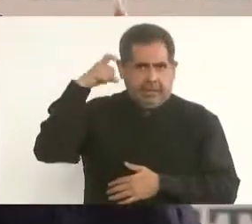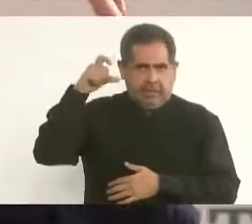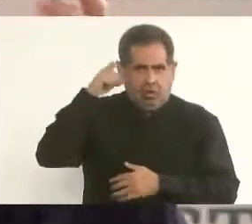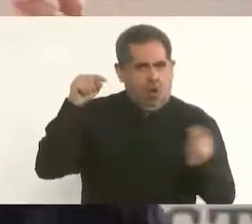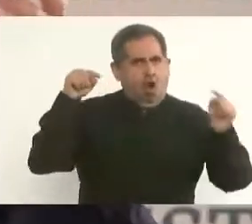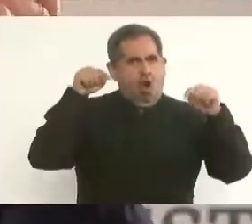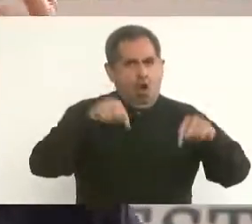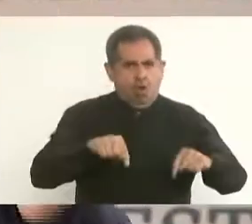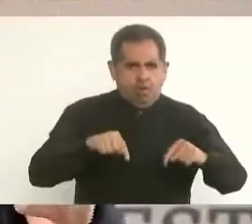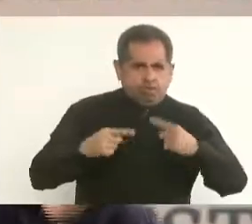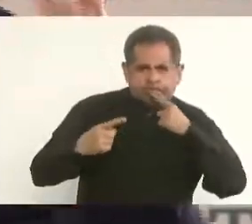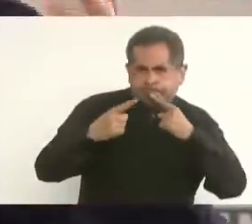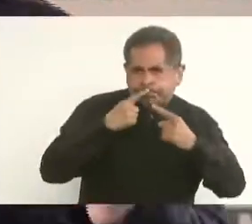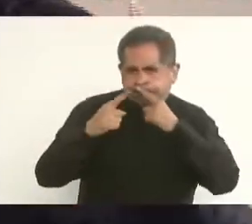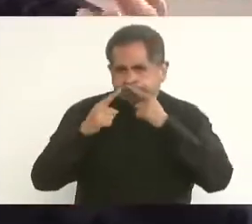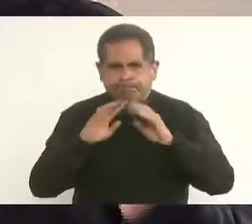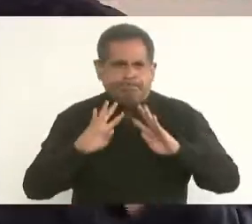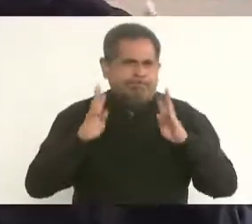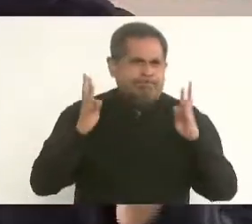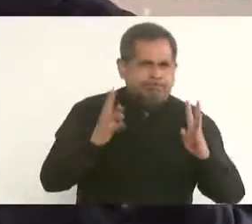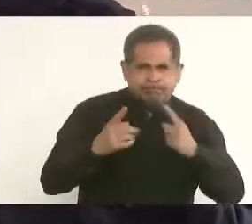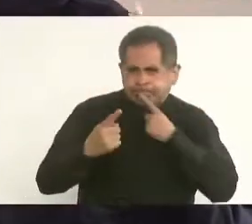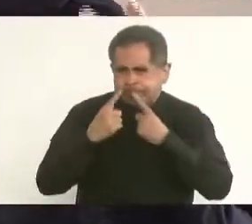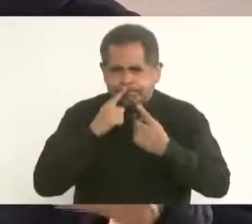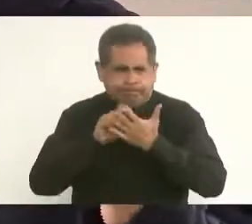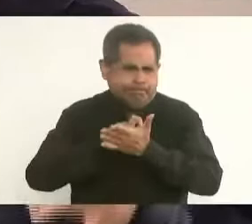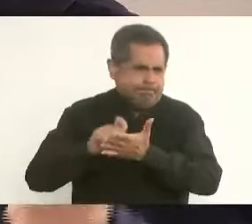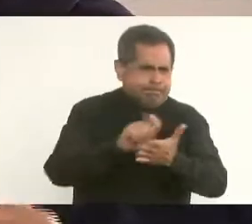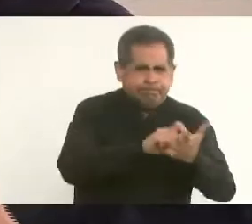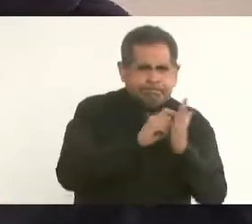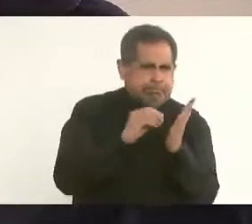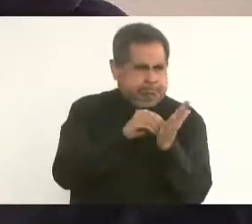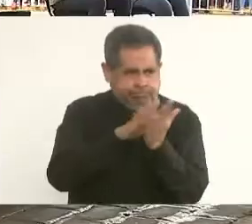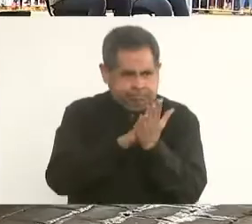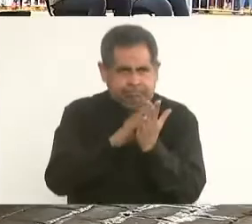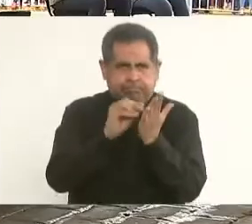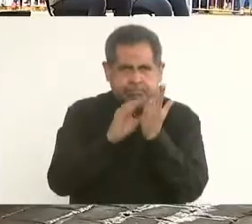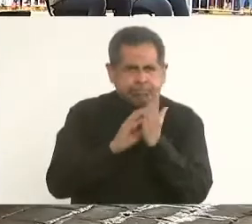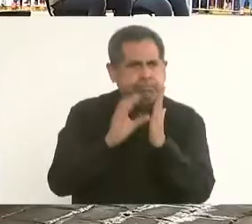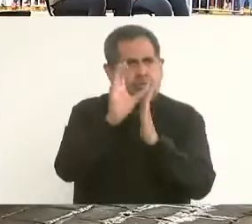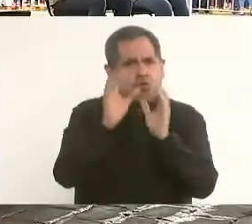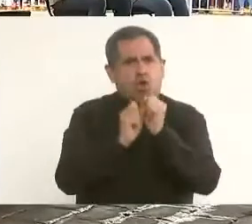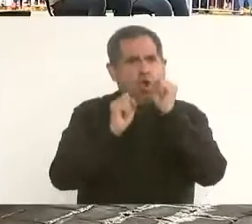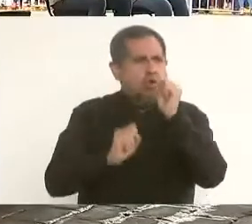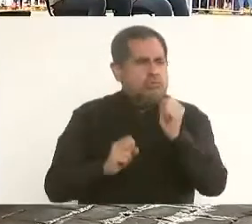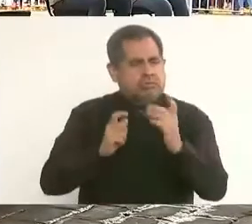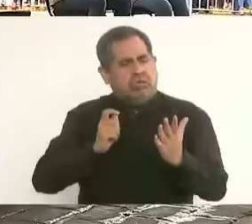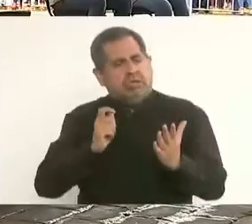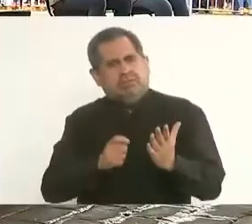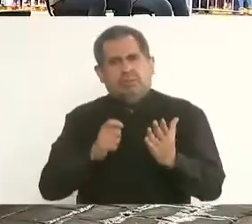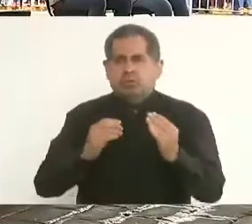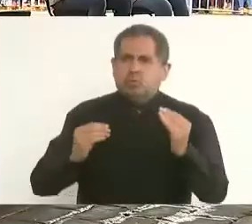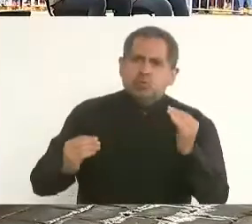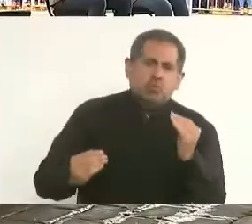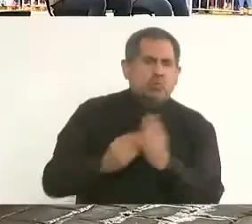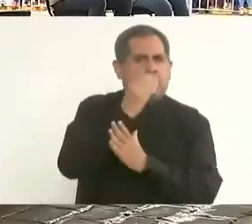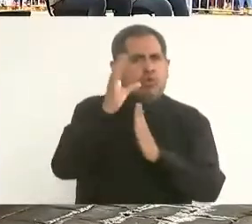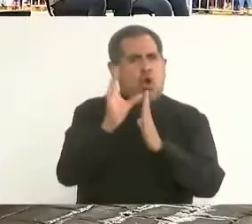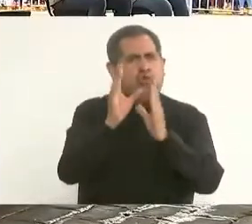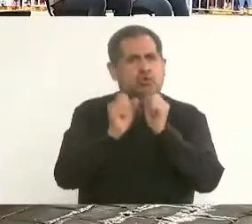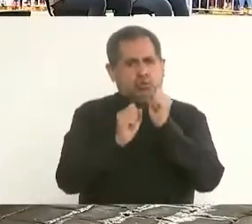y discutieron cómo tenía que ser la nueva